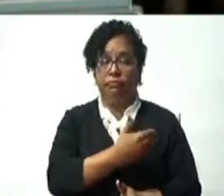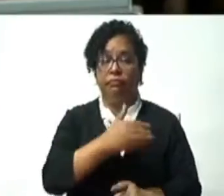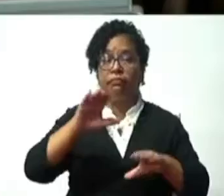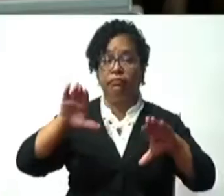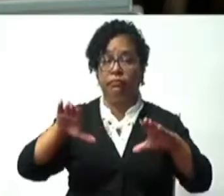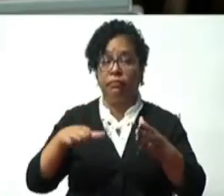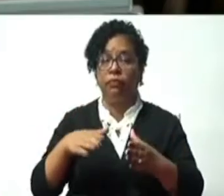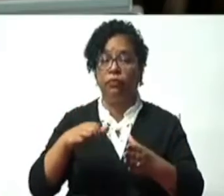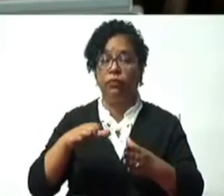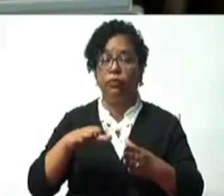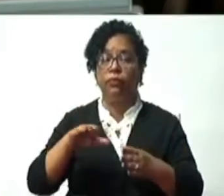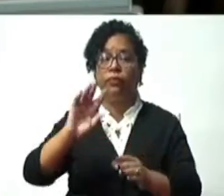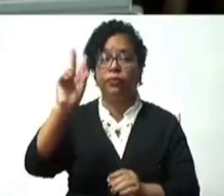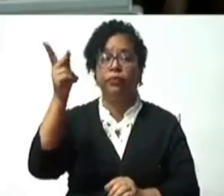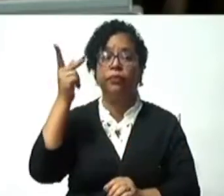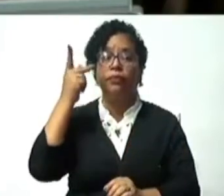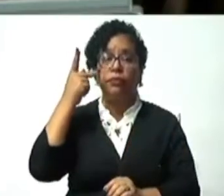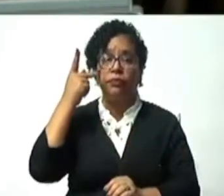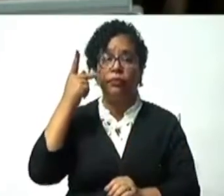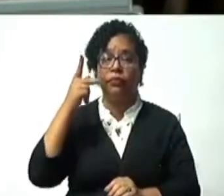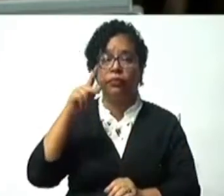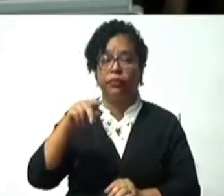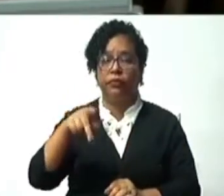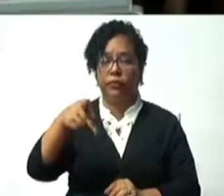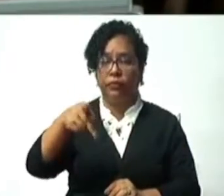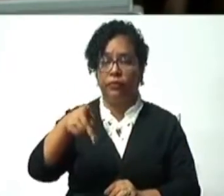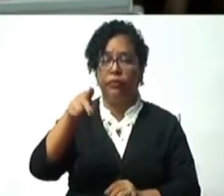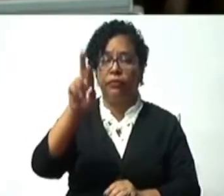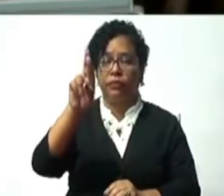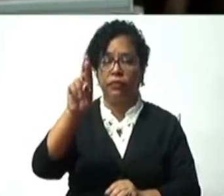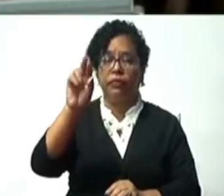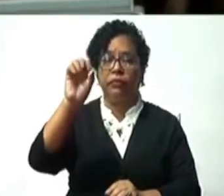el Partido Reformista Social Cristiano,